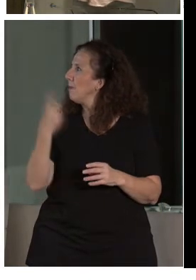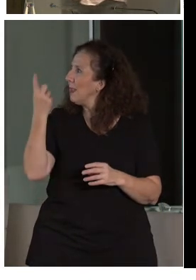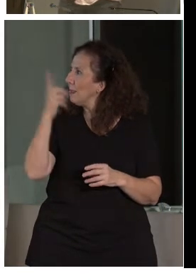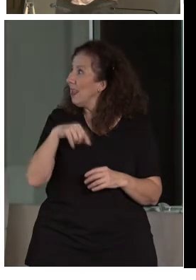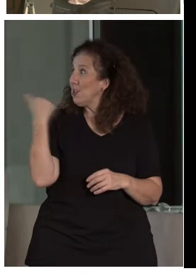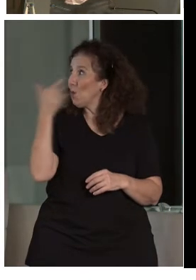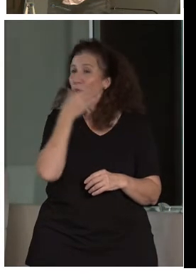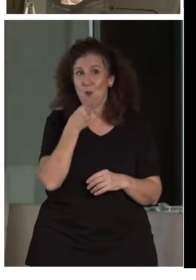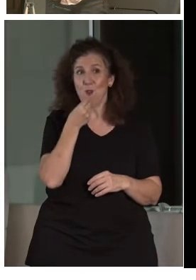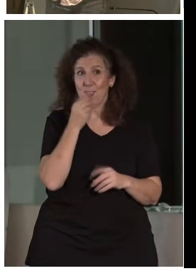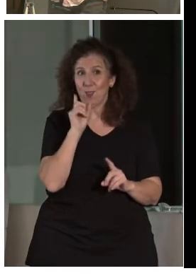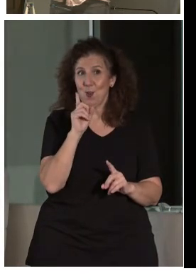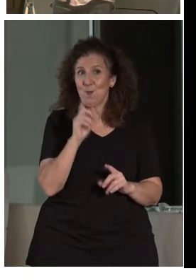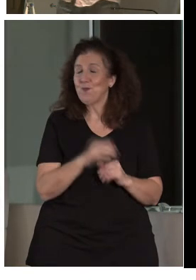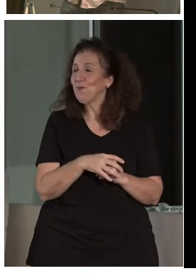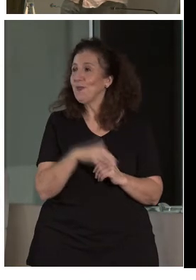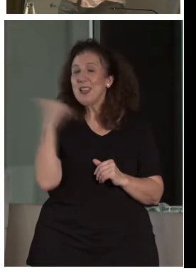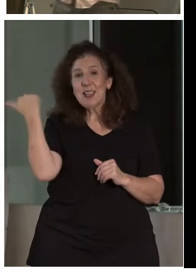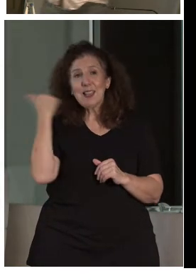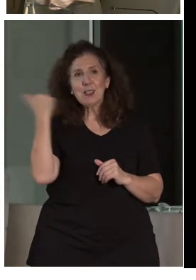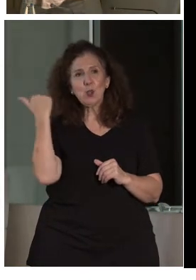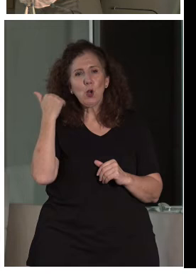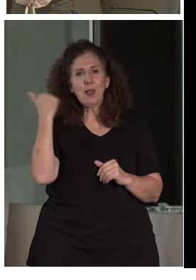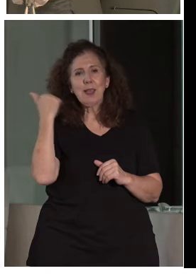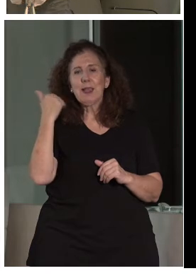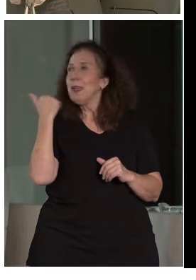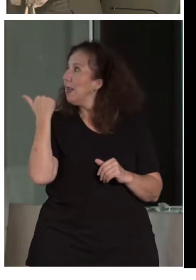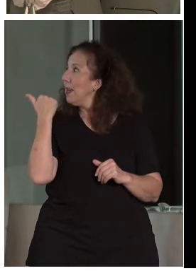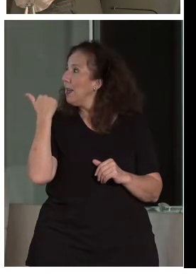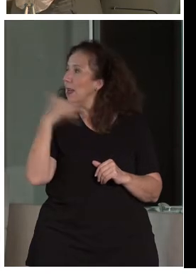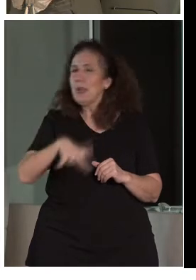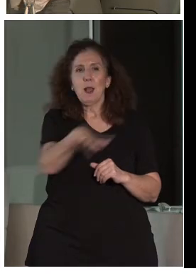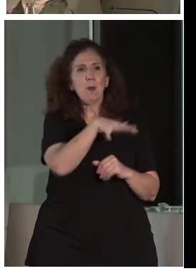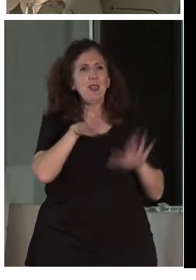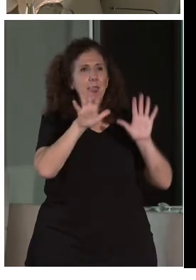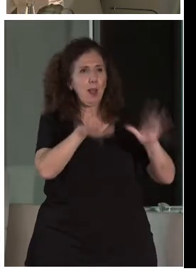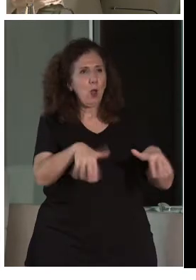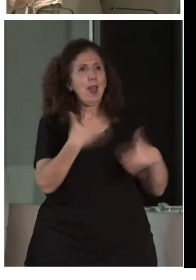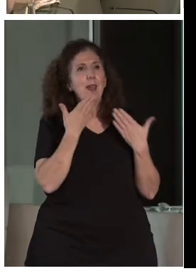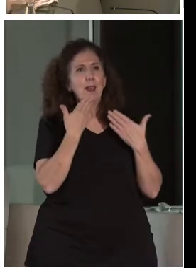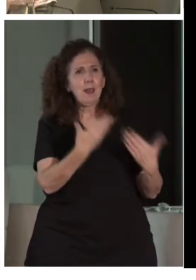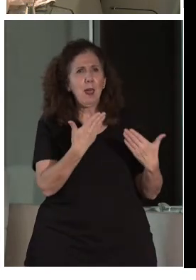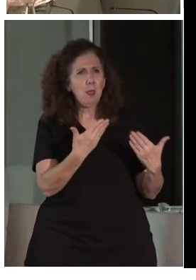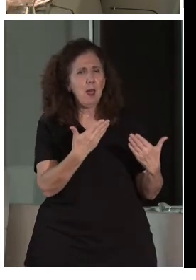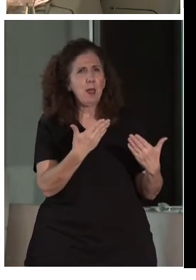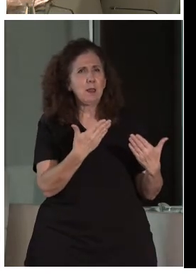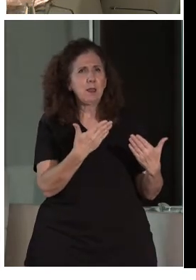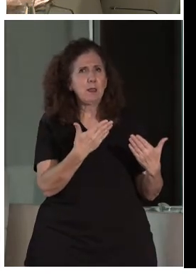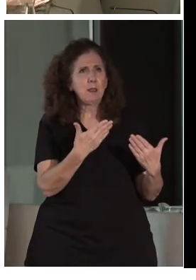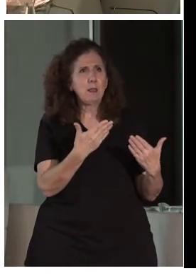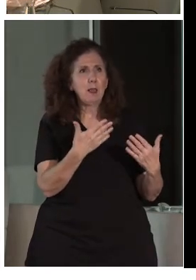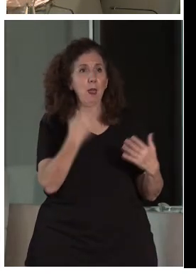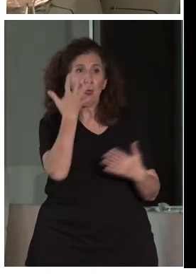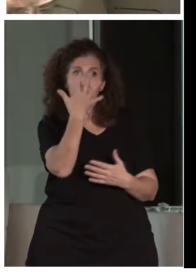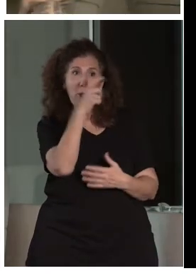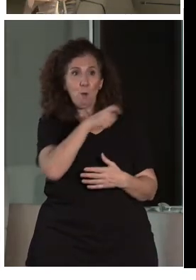Esto es muy bonito. Esto es en León. Dice, gracias por vuestras manos y nuestros ojos. A ver, dice, 5